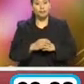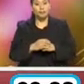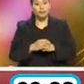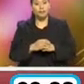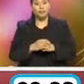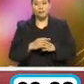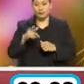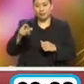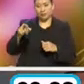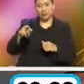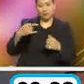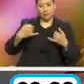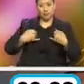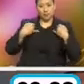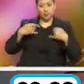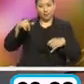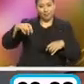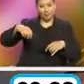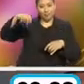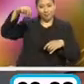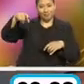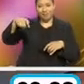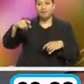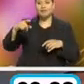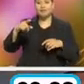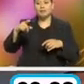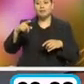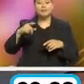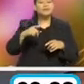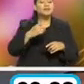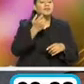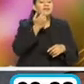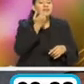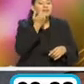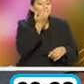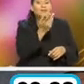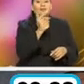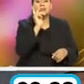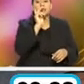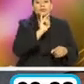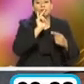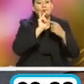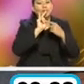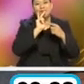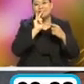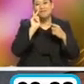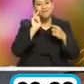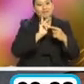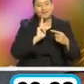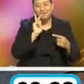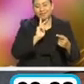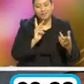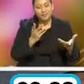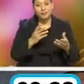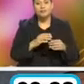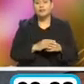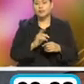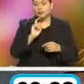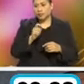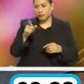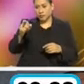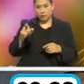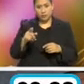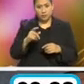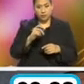dentro de esta edad en la que están los adolescentes, se acercan a las sustancias por probar. Pero esto no quiere decir necesariamente que